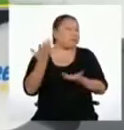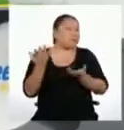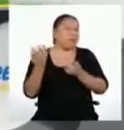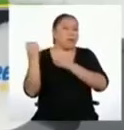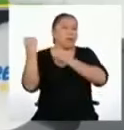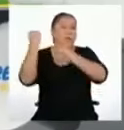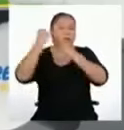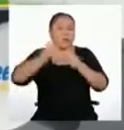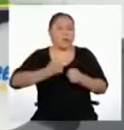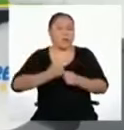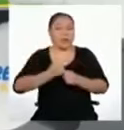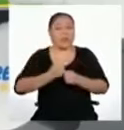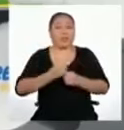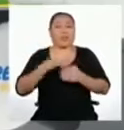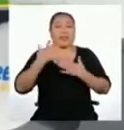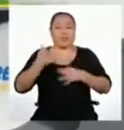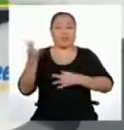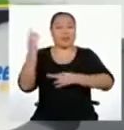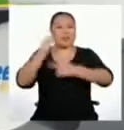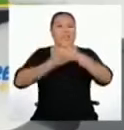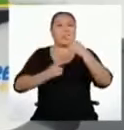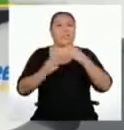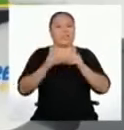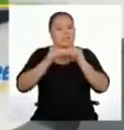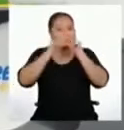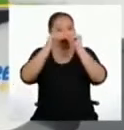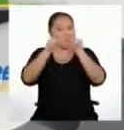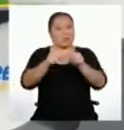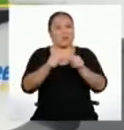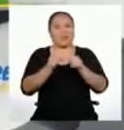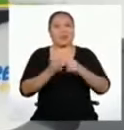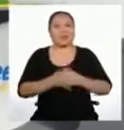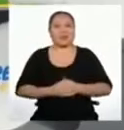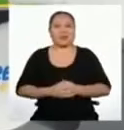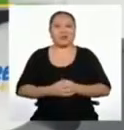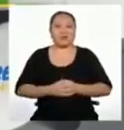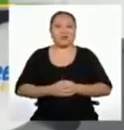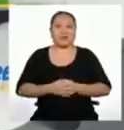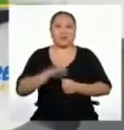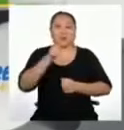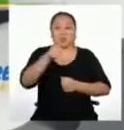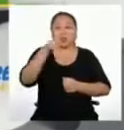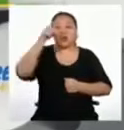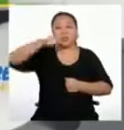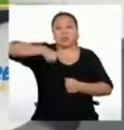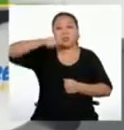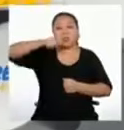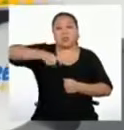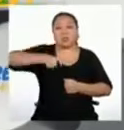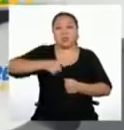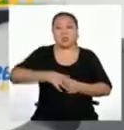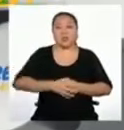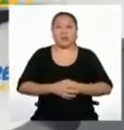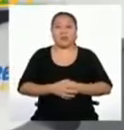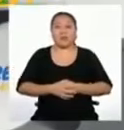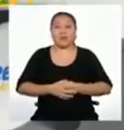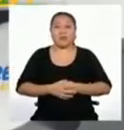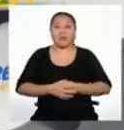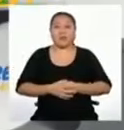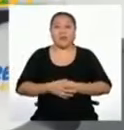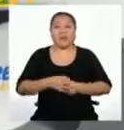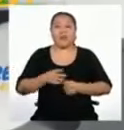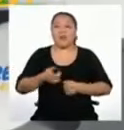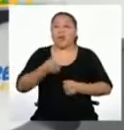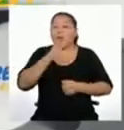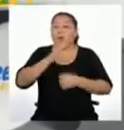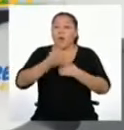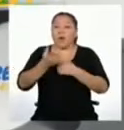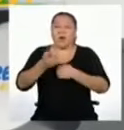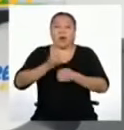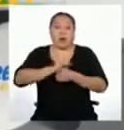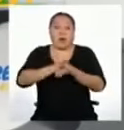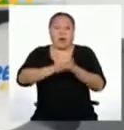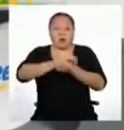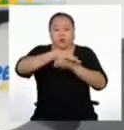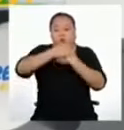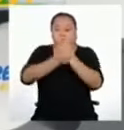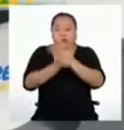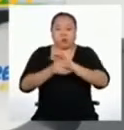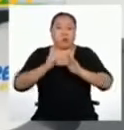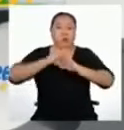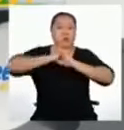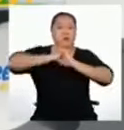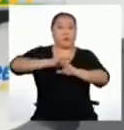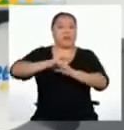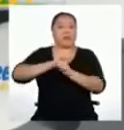y regreses fresca o fresco para continuar. Si lo necesitas, date una buena lavada de manos para prevenir el